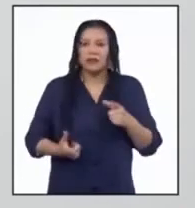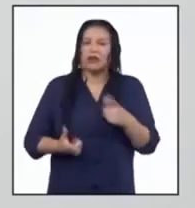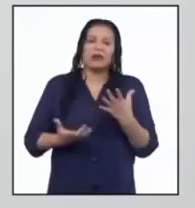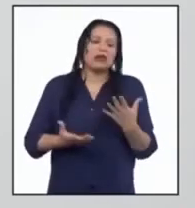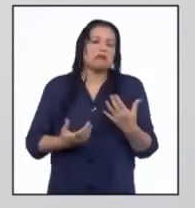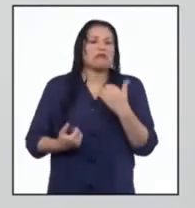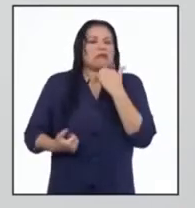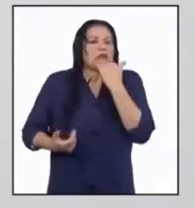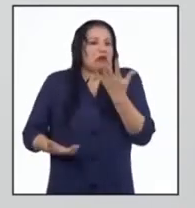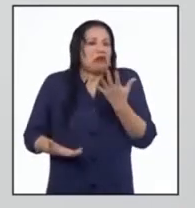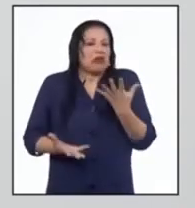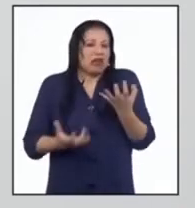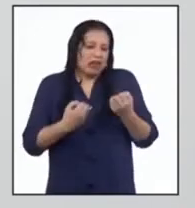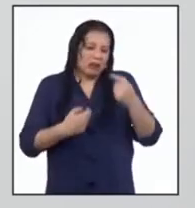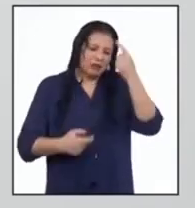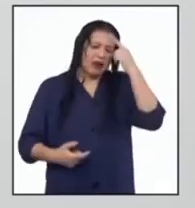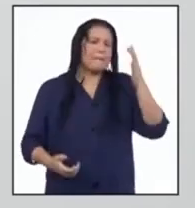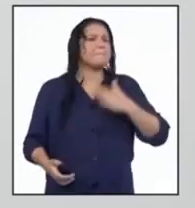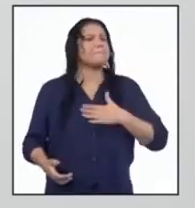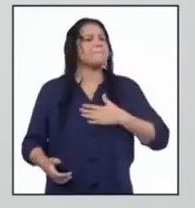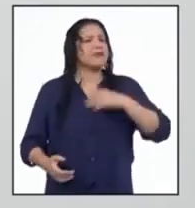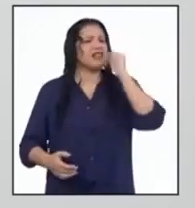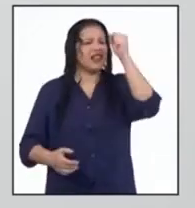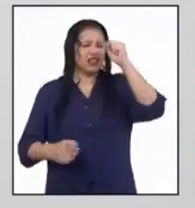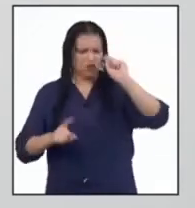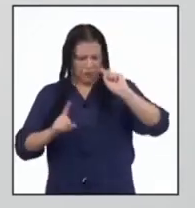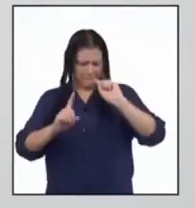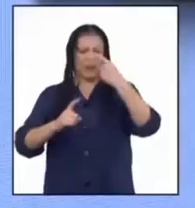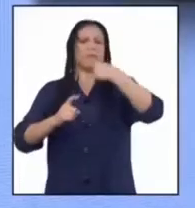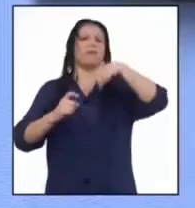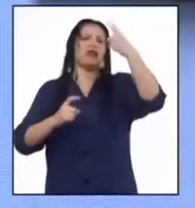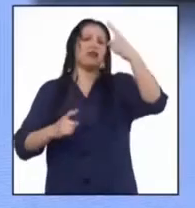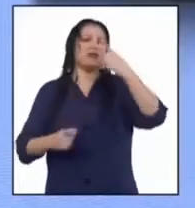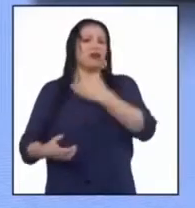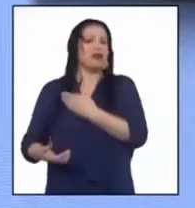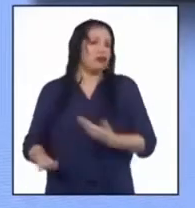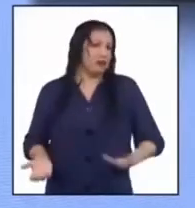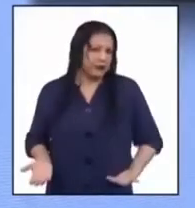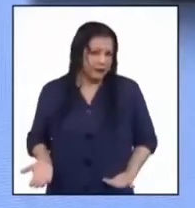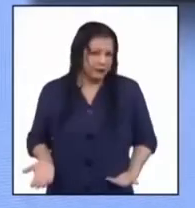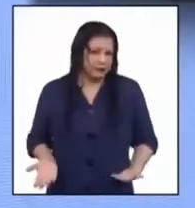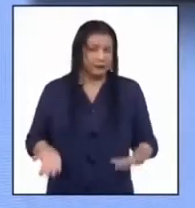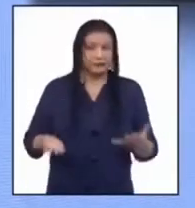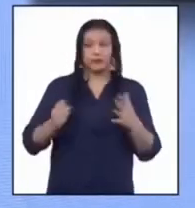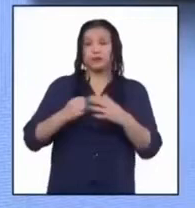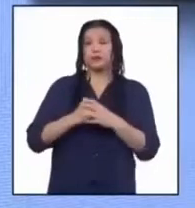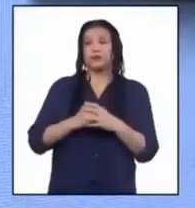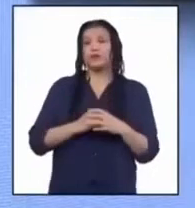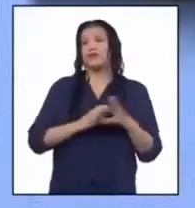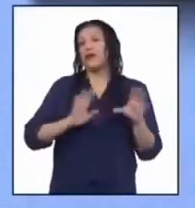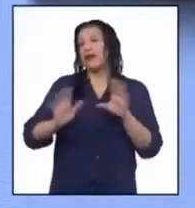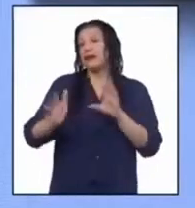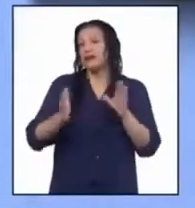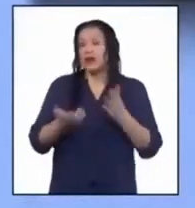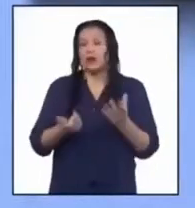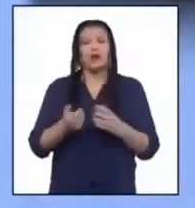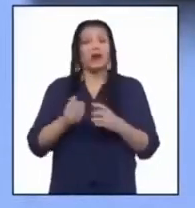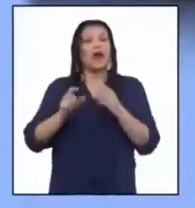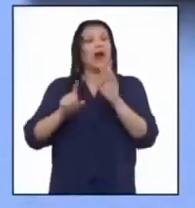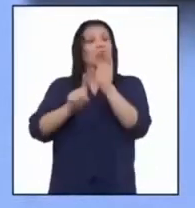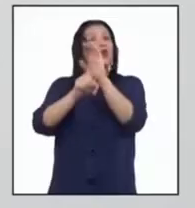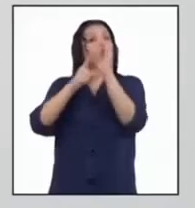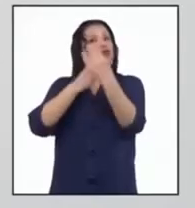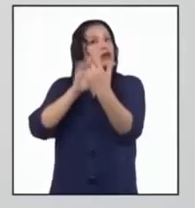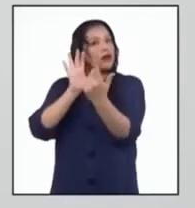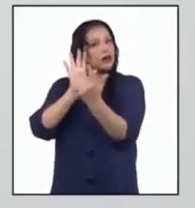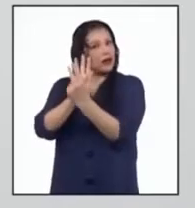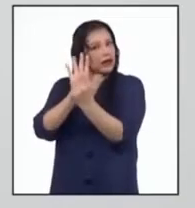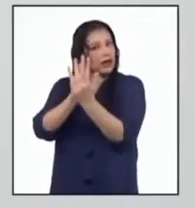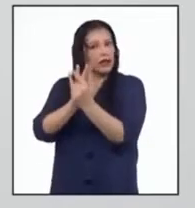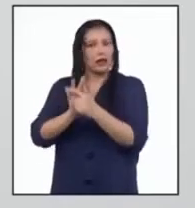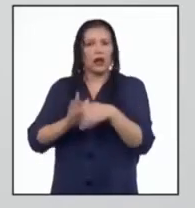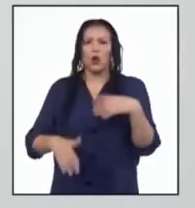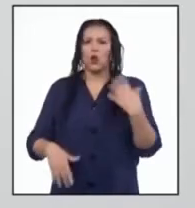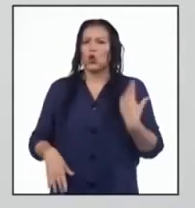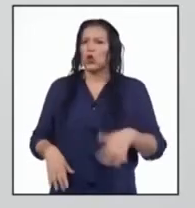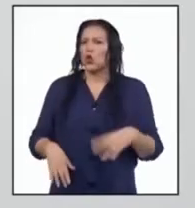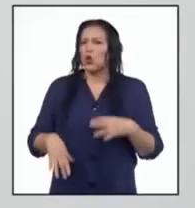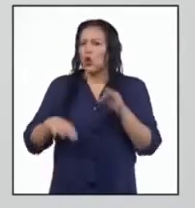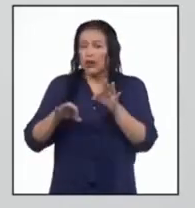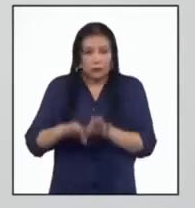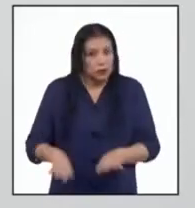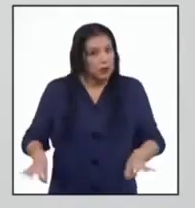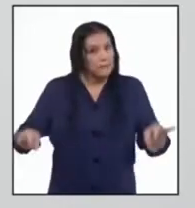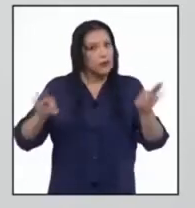su derecho era mayor que el del gobierno. Construir una cultura de la legalidad es muy